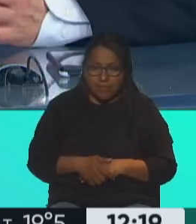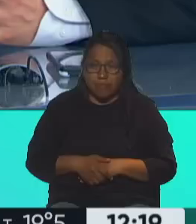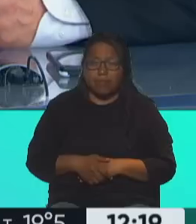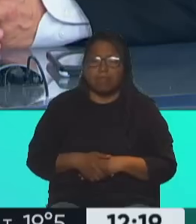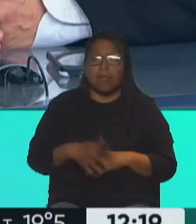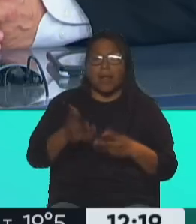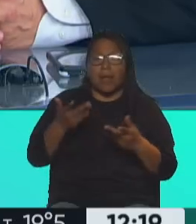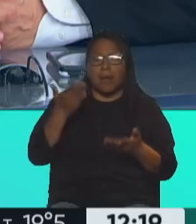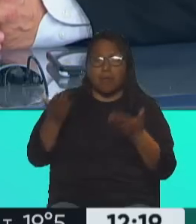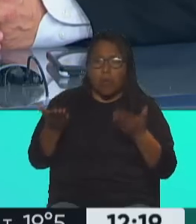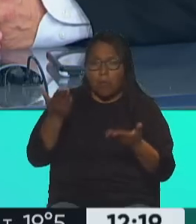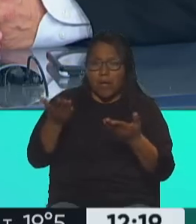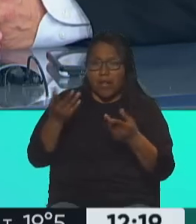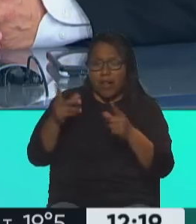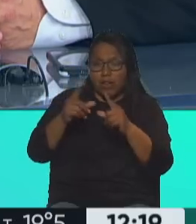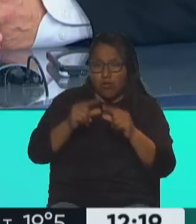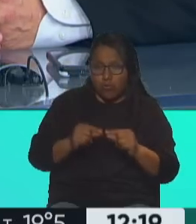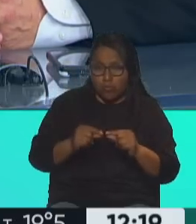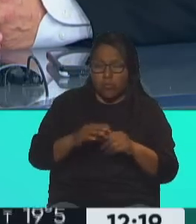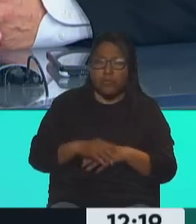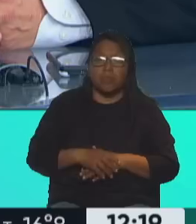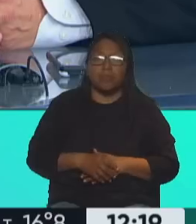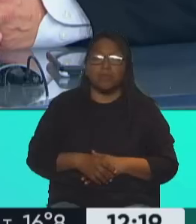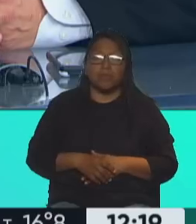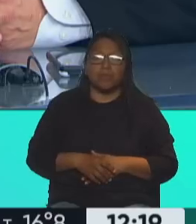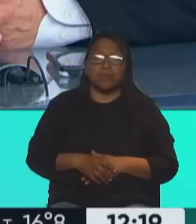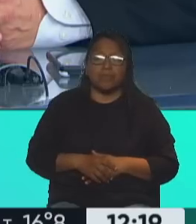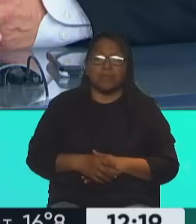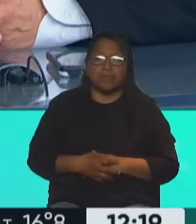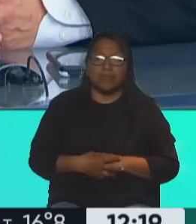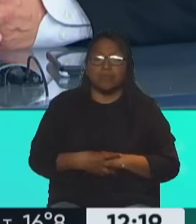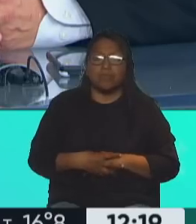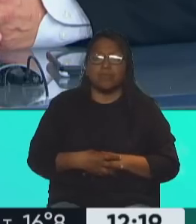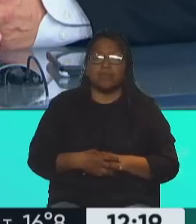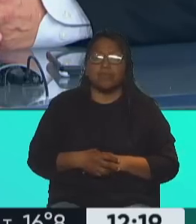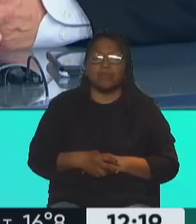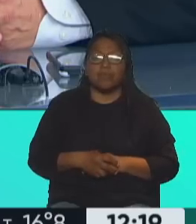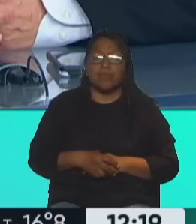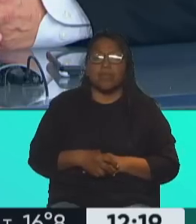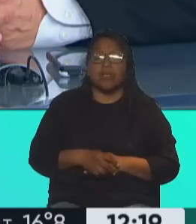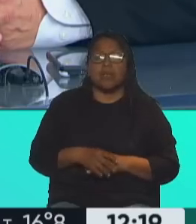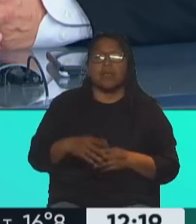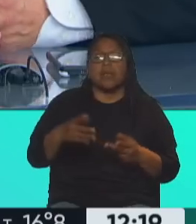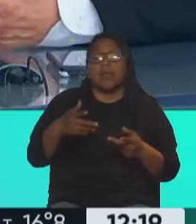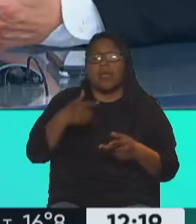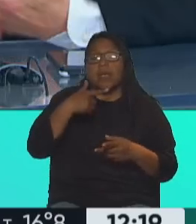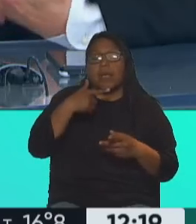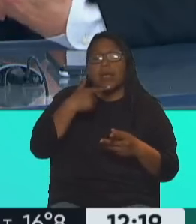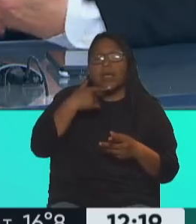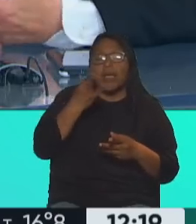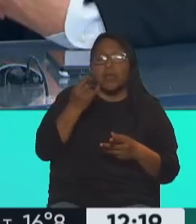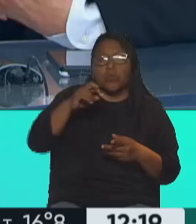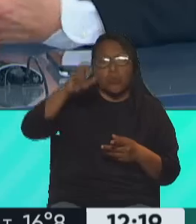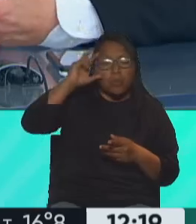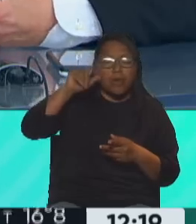datos en ese sentido. Y por último te digo superávit comercial que se espera, que también es muy importante por el